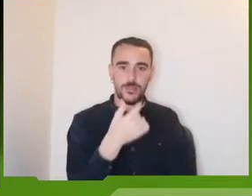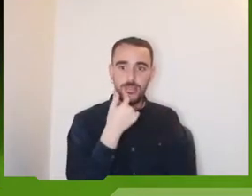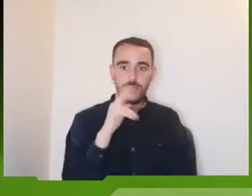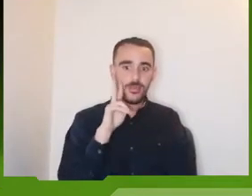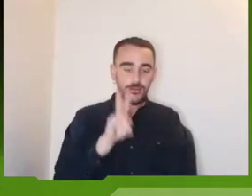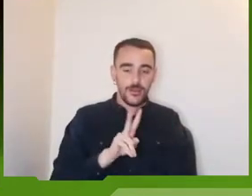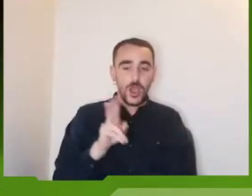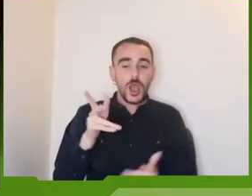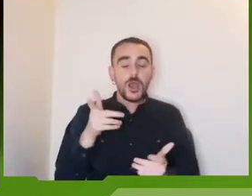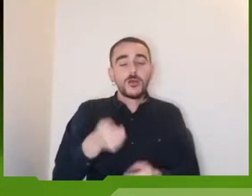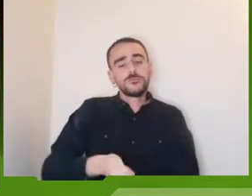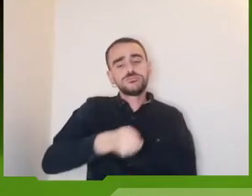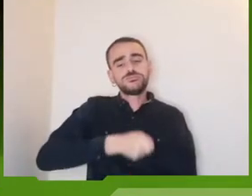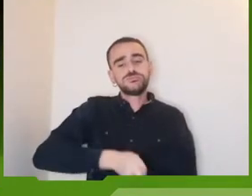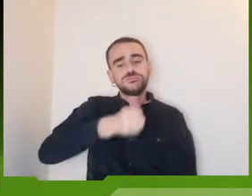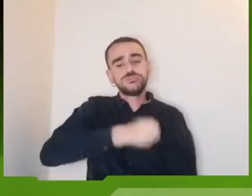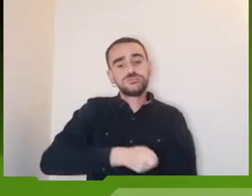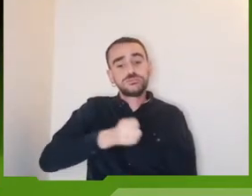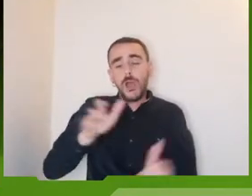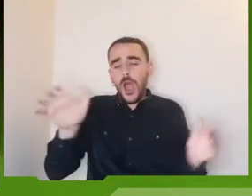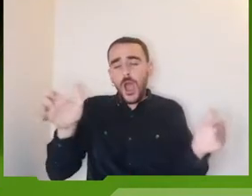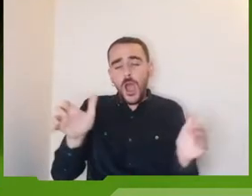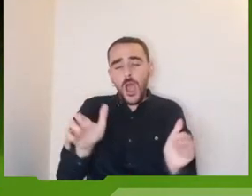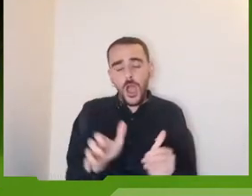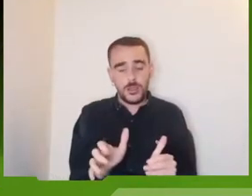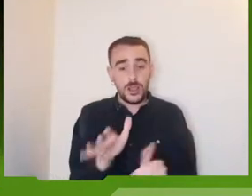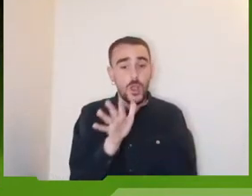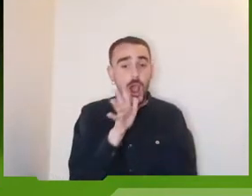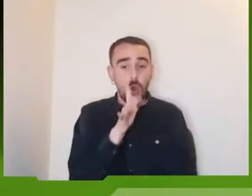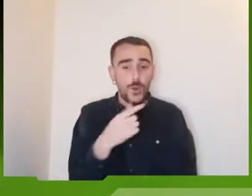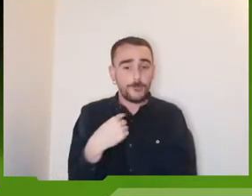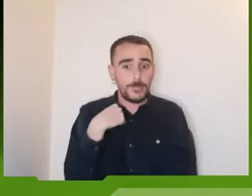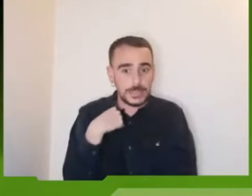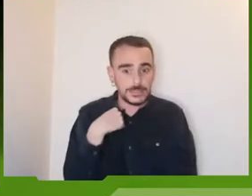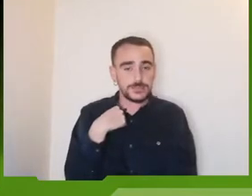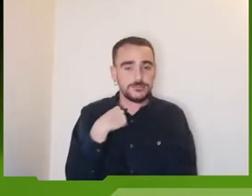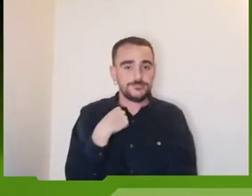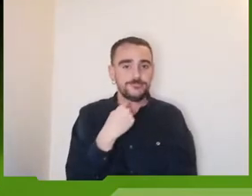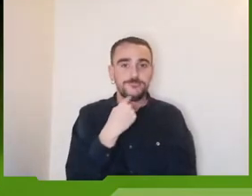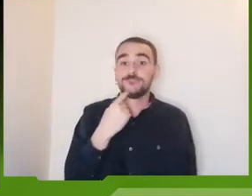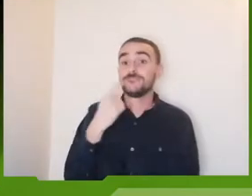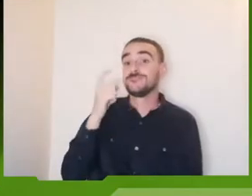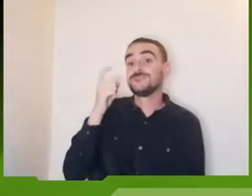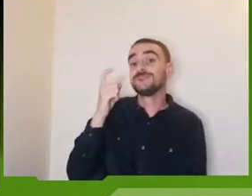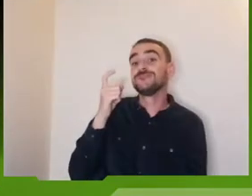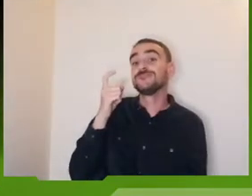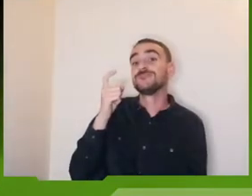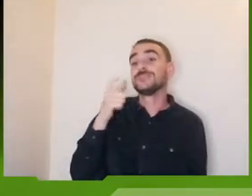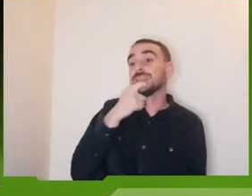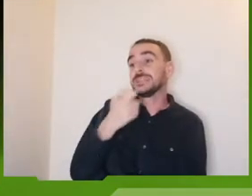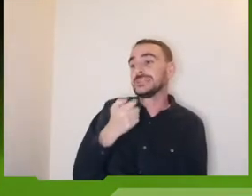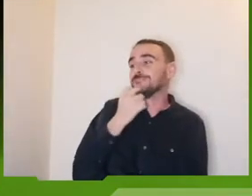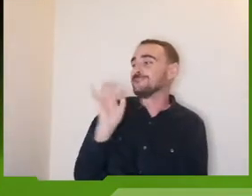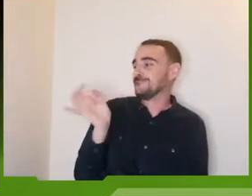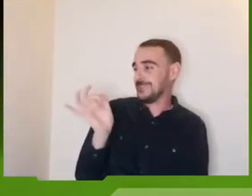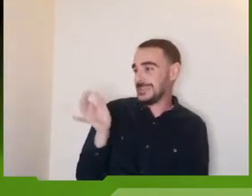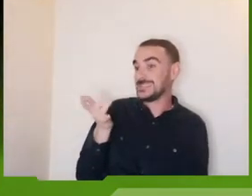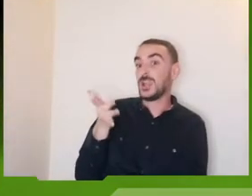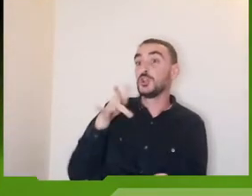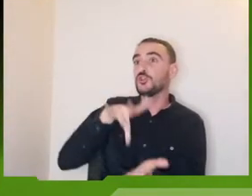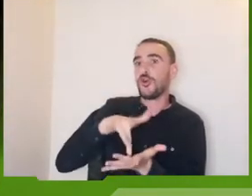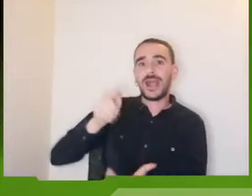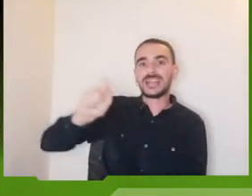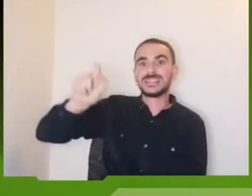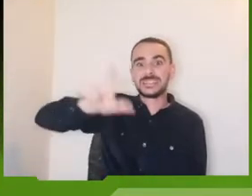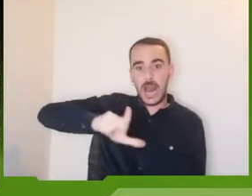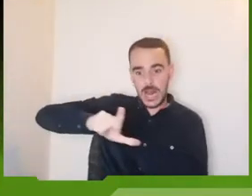de setas y pierden muchísima agua. Claro, con la sal, cuando le echas la sal es cuando... A ver, lo voy a